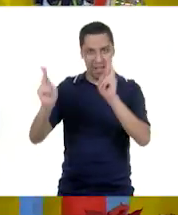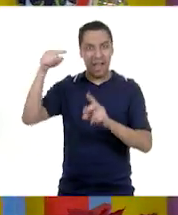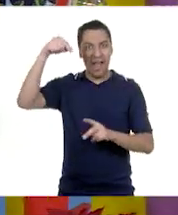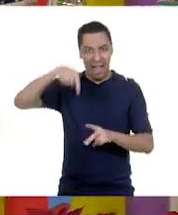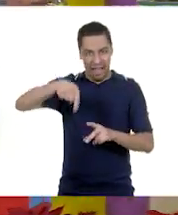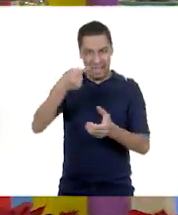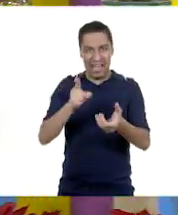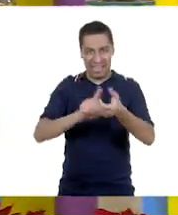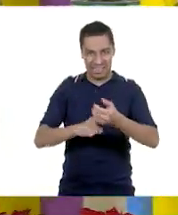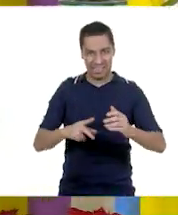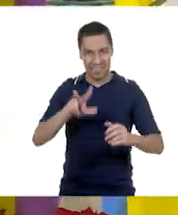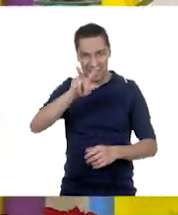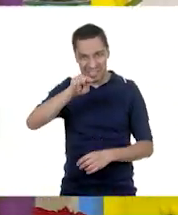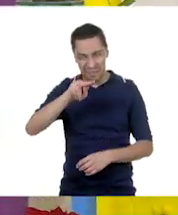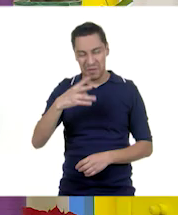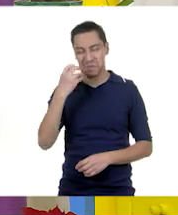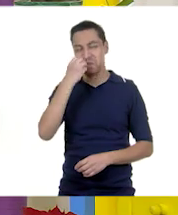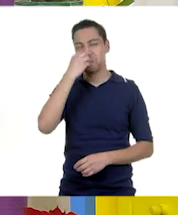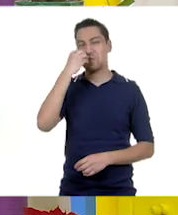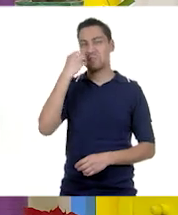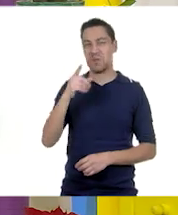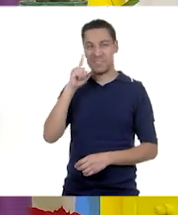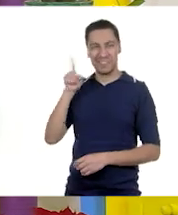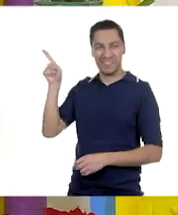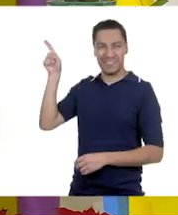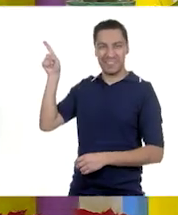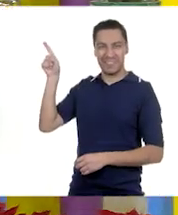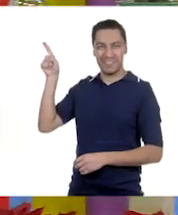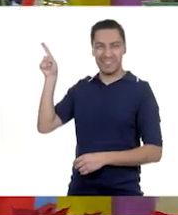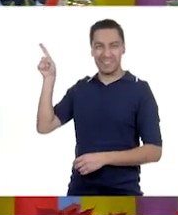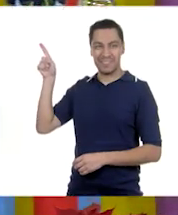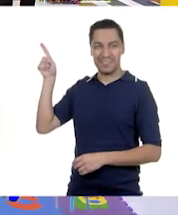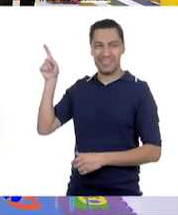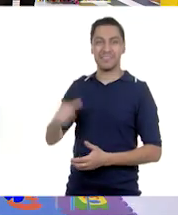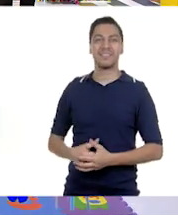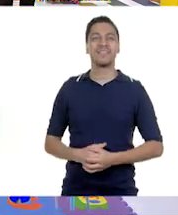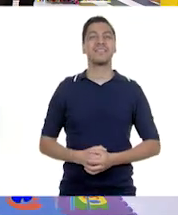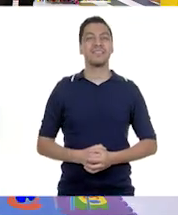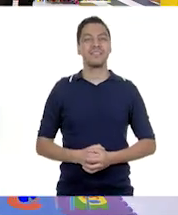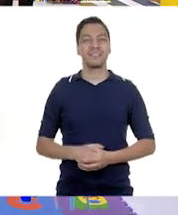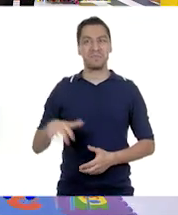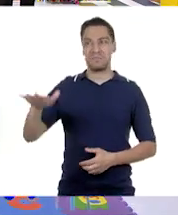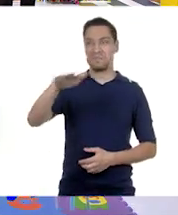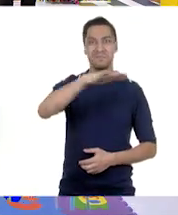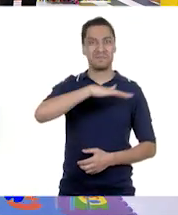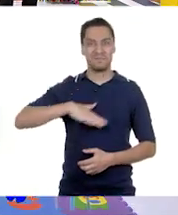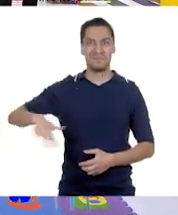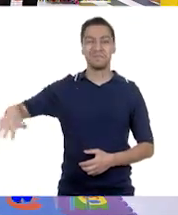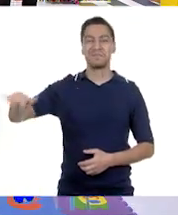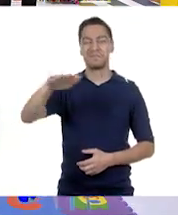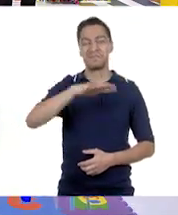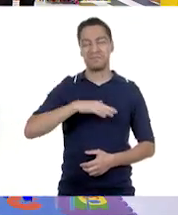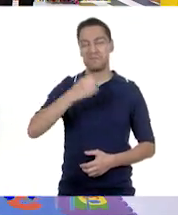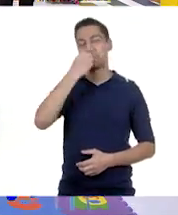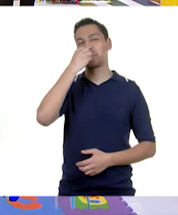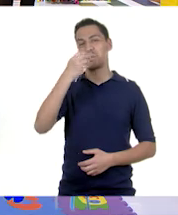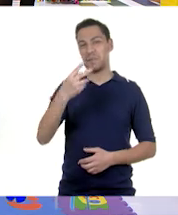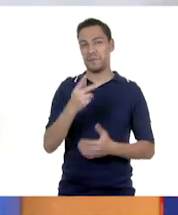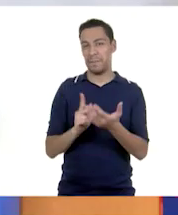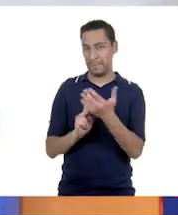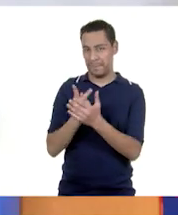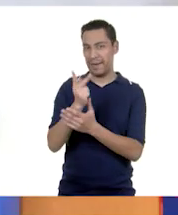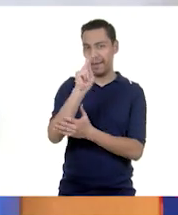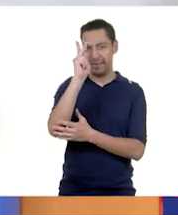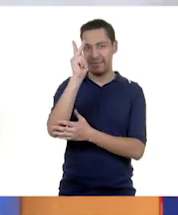de lo presencial que tenemos, que qué bonito quedó, ¿verdad? Así todo es. Lo que aparece en nuestro tapete, que es maravilloso. No solamente